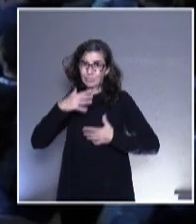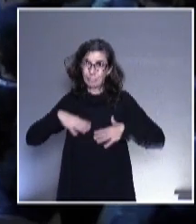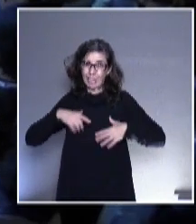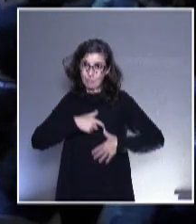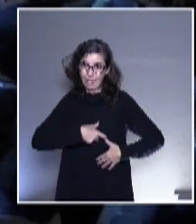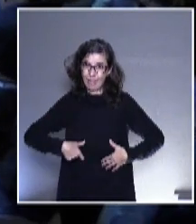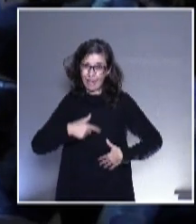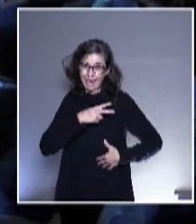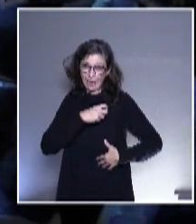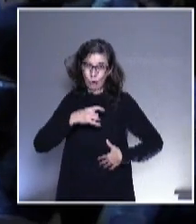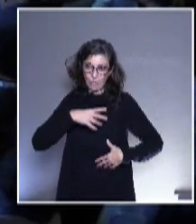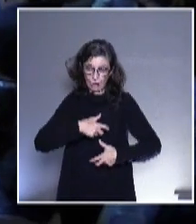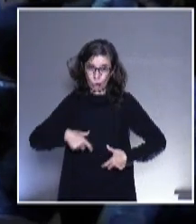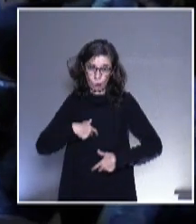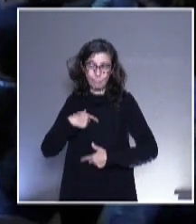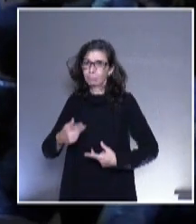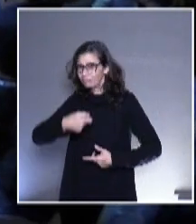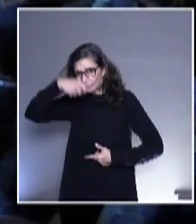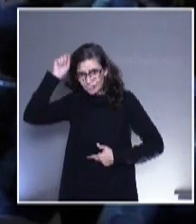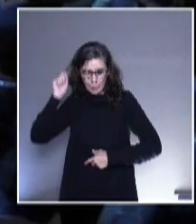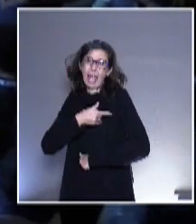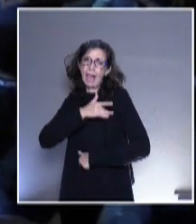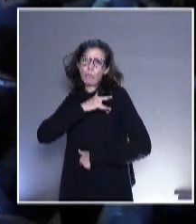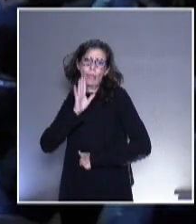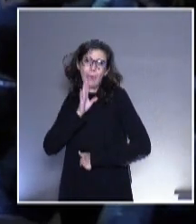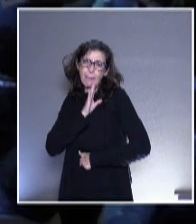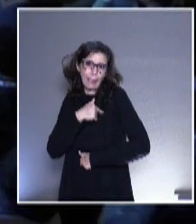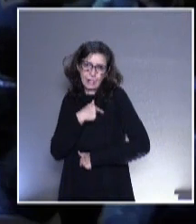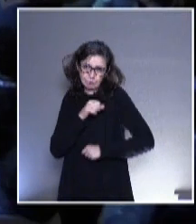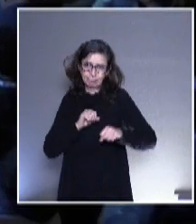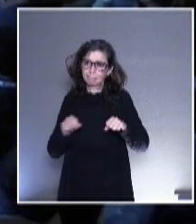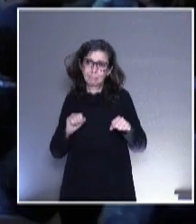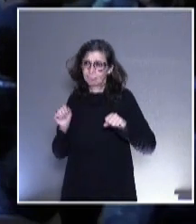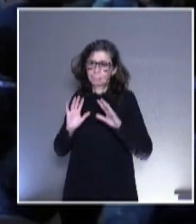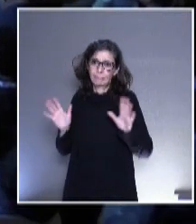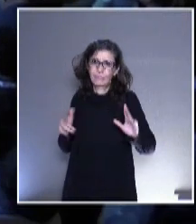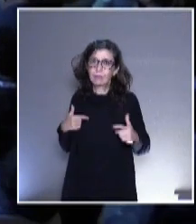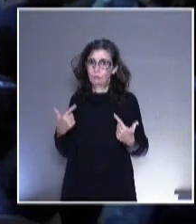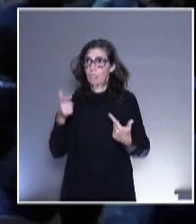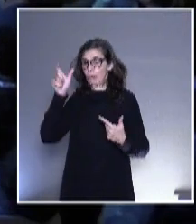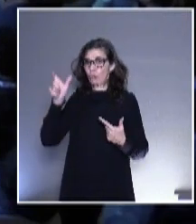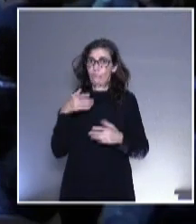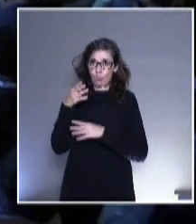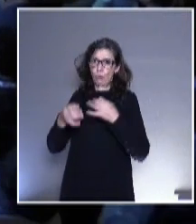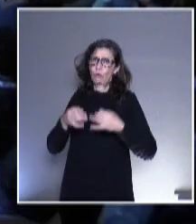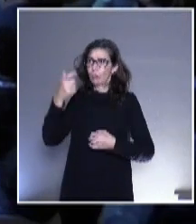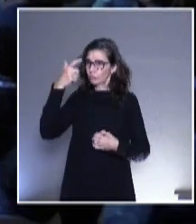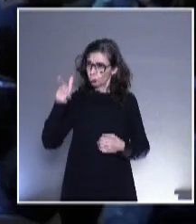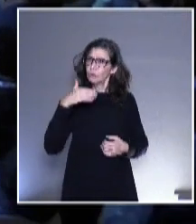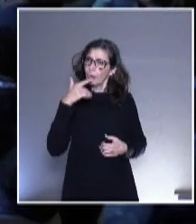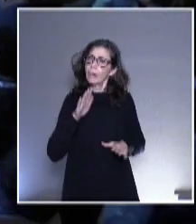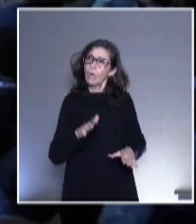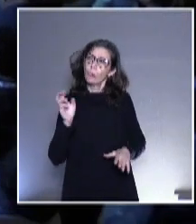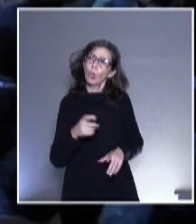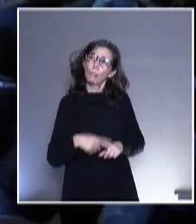corté el pelo me tatué Amor de madre en un brazo fui al juzgado y una persona muy seria me recibi y me dice sabe por qué está